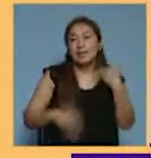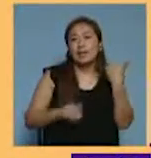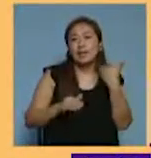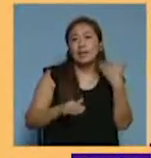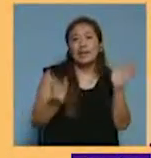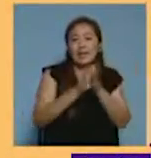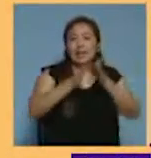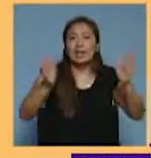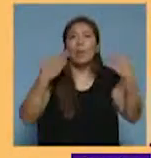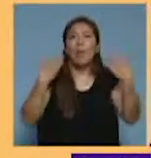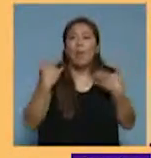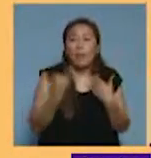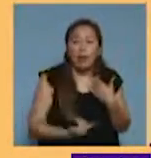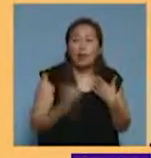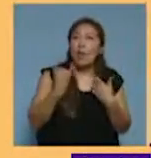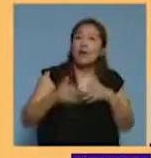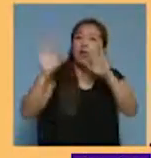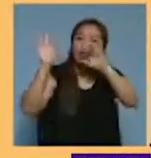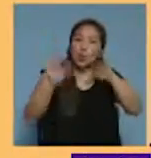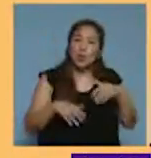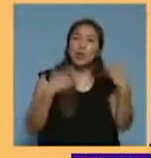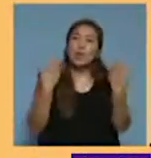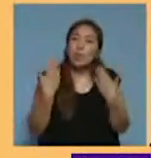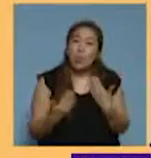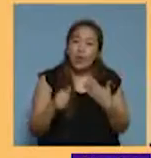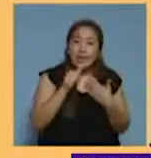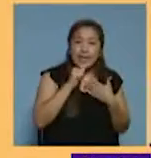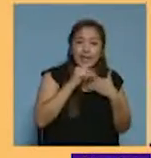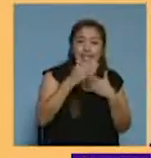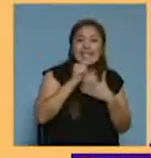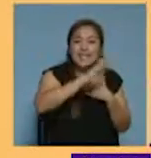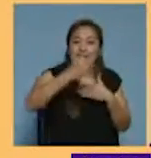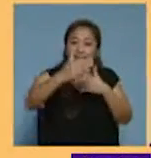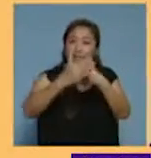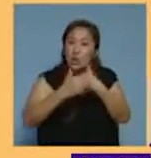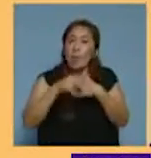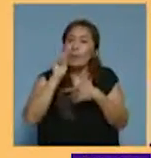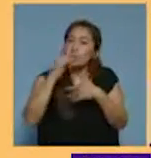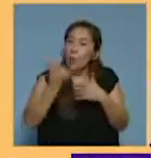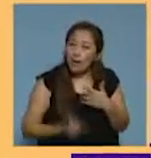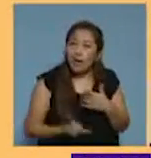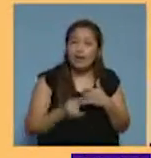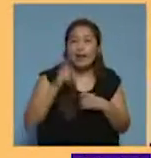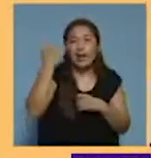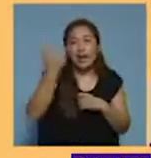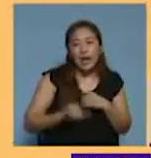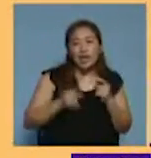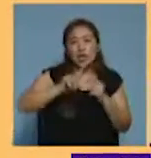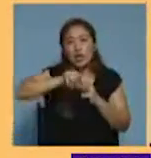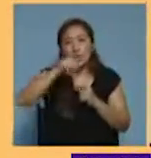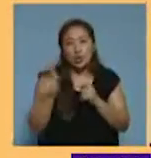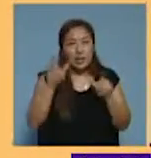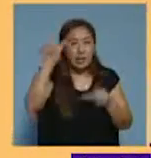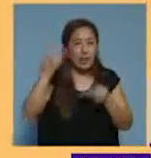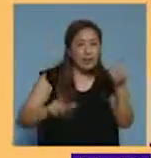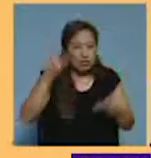periodo estival hay lluvias que pueden comprometer la zona aledaña entonces yo noto que hay otra sensibilidad frente a